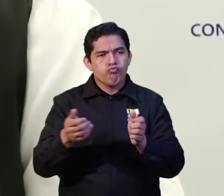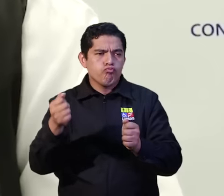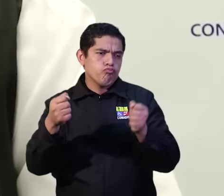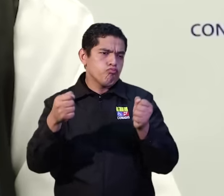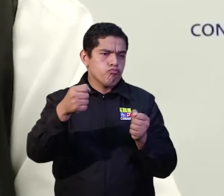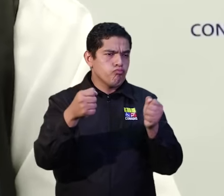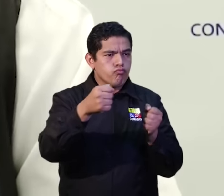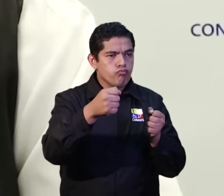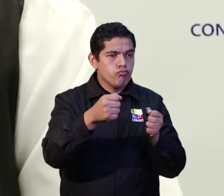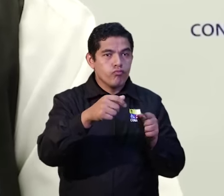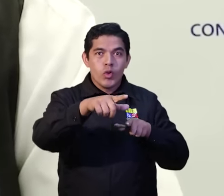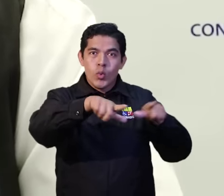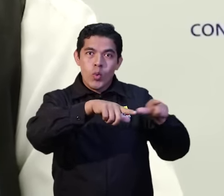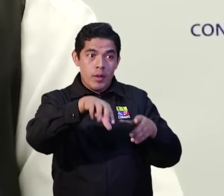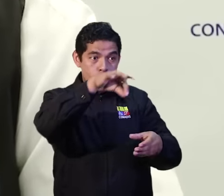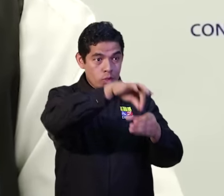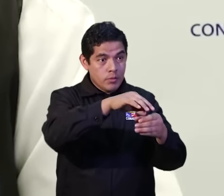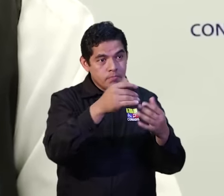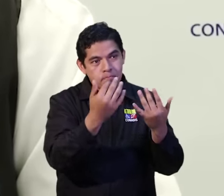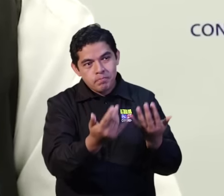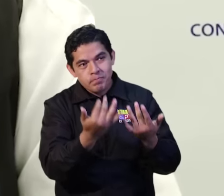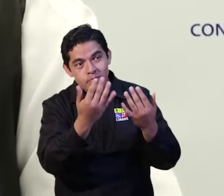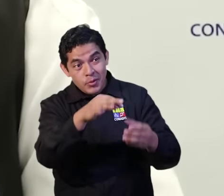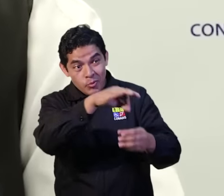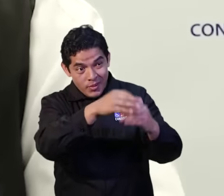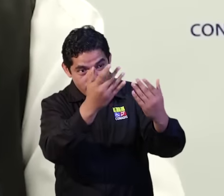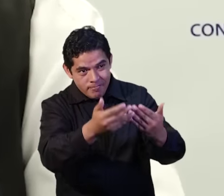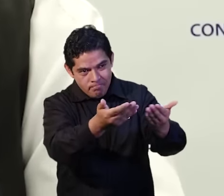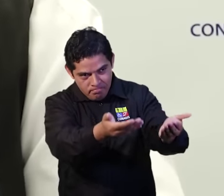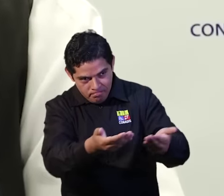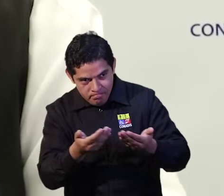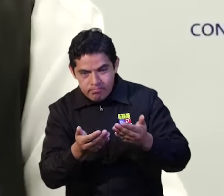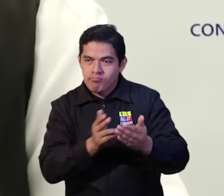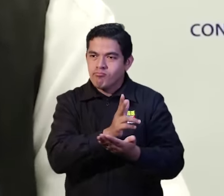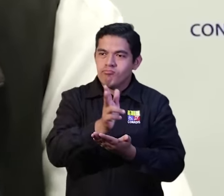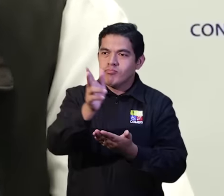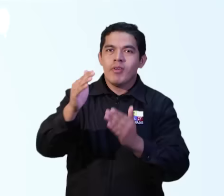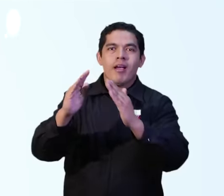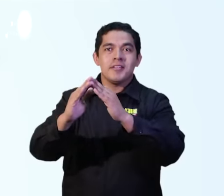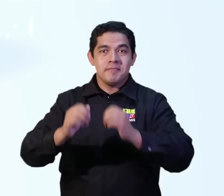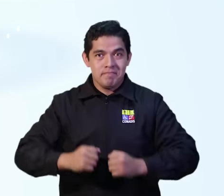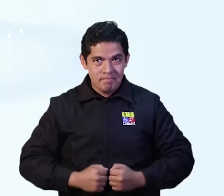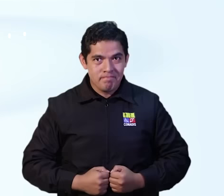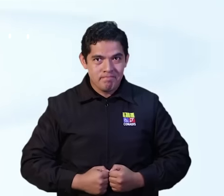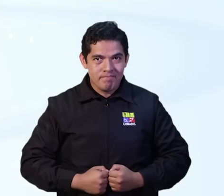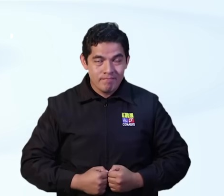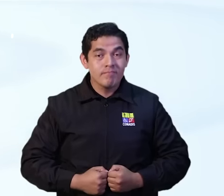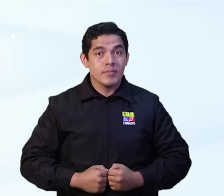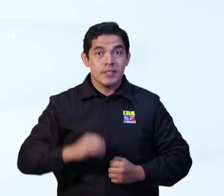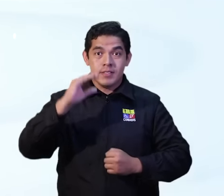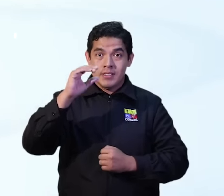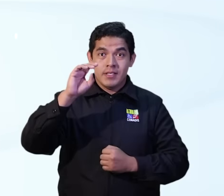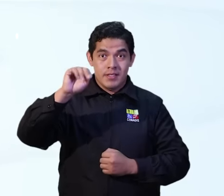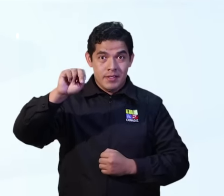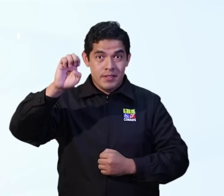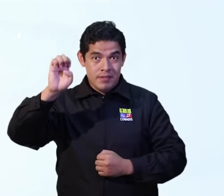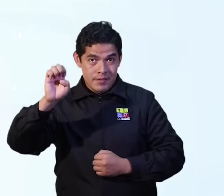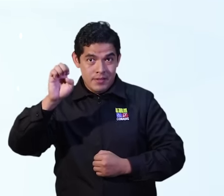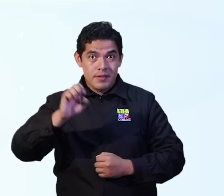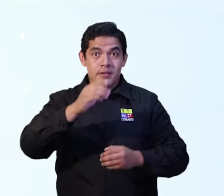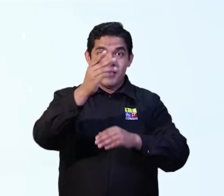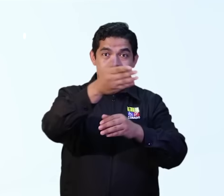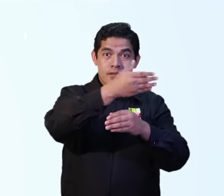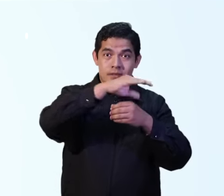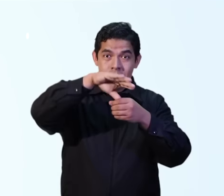el recinto electoral, espera que dé su respectivo voto y le regresa. CNE y Cancillería